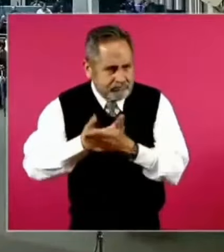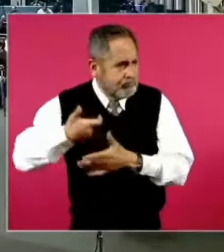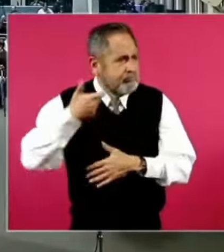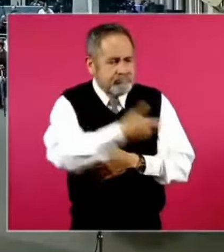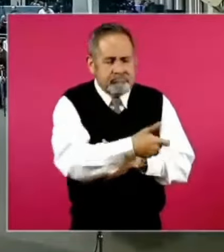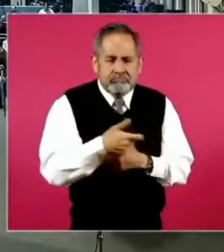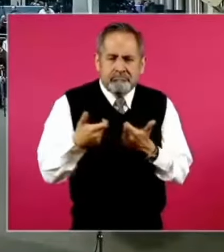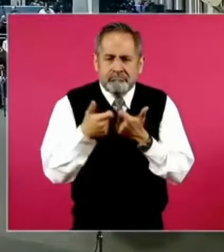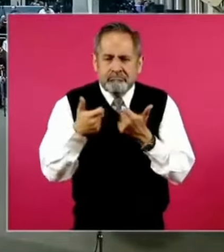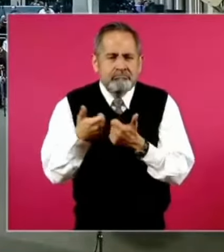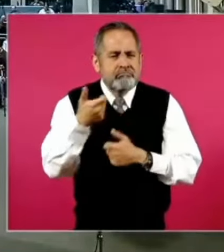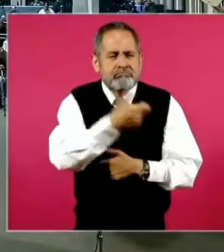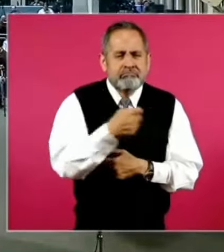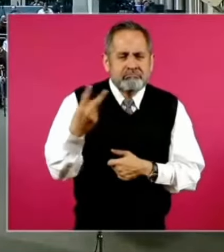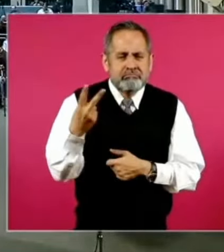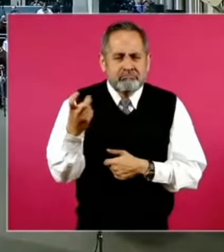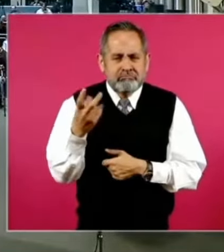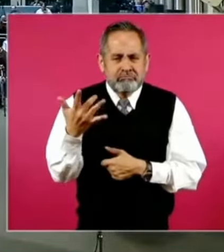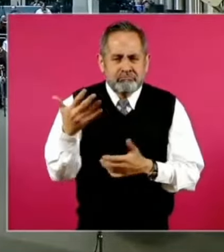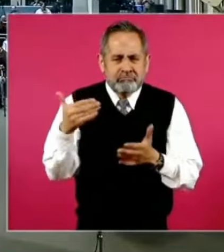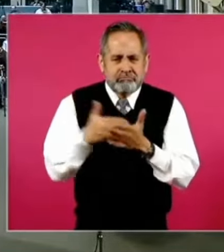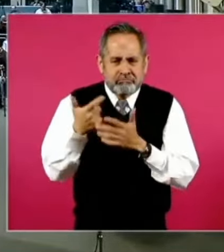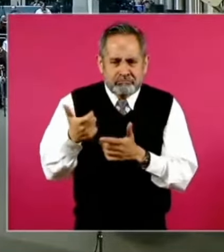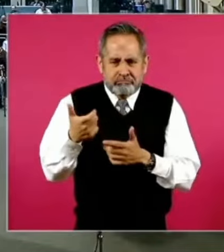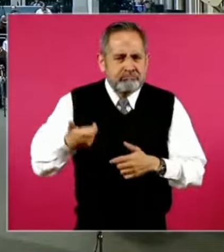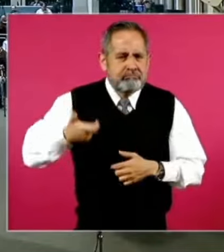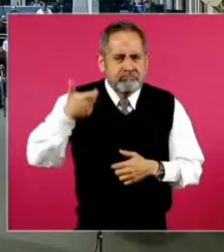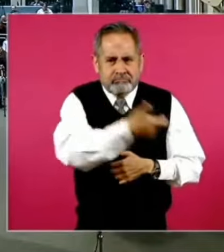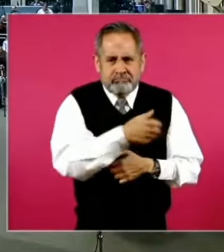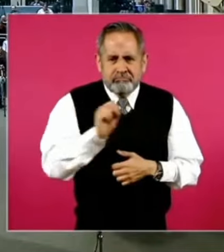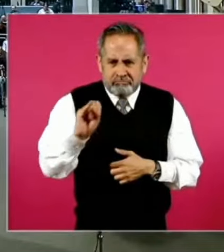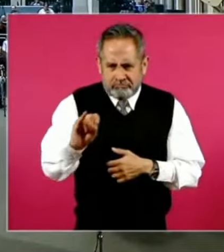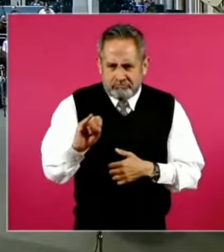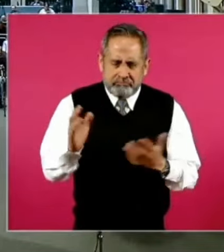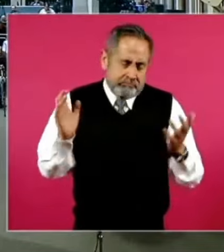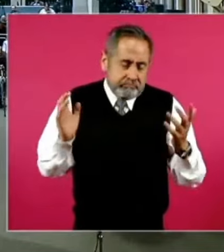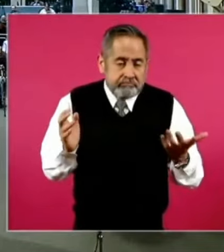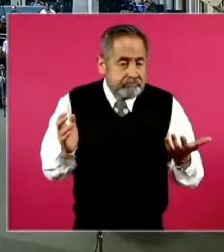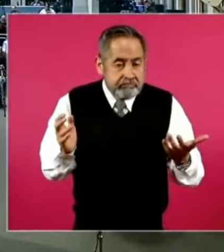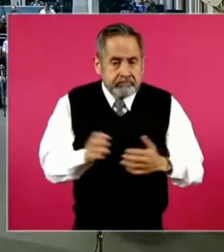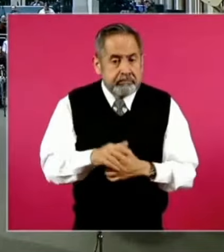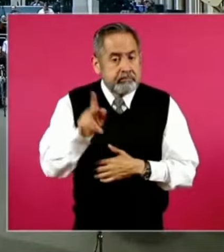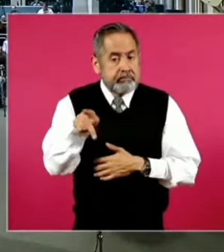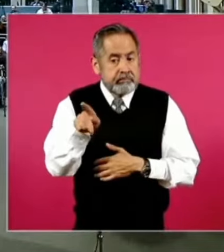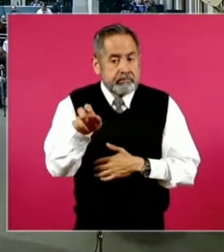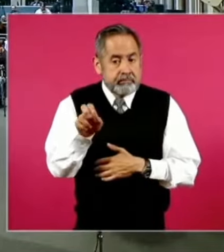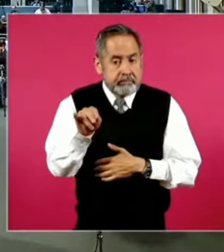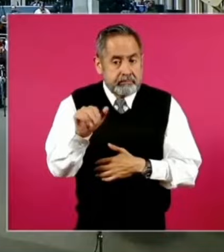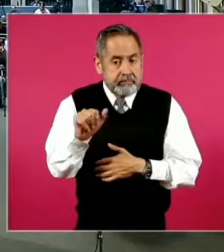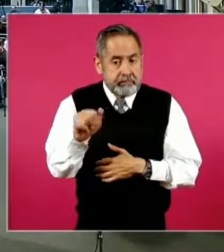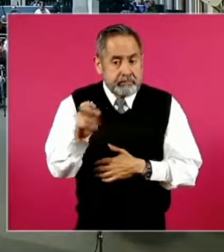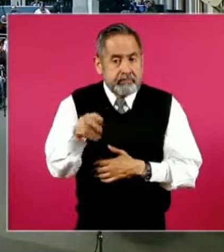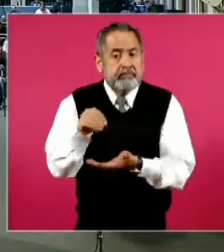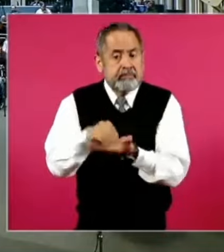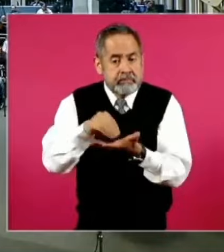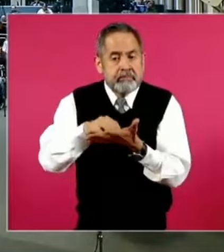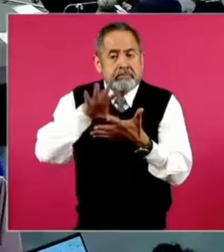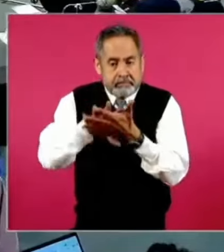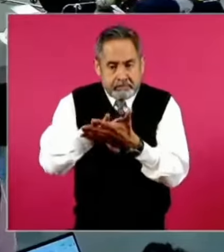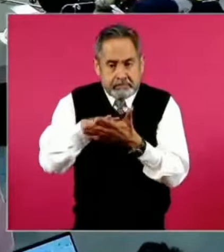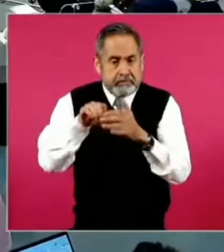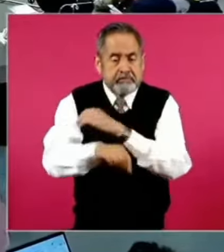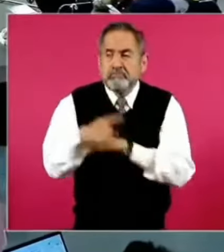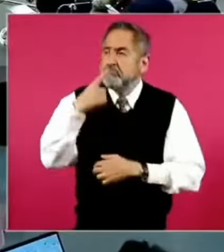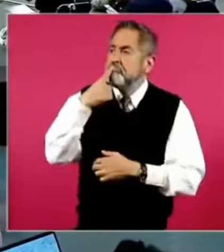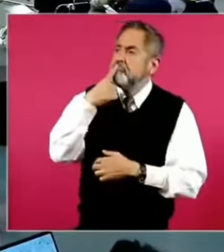eran 250,000 pesos aproximadamente. Kenny Hernández está presa,